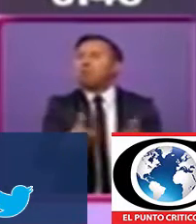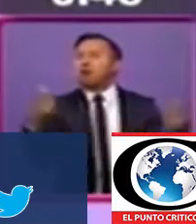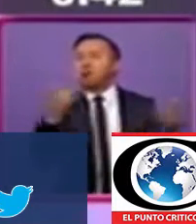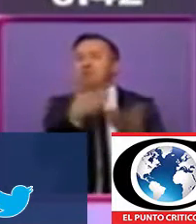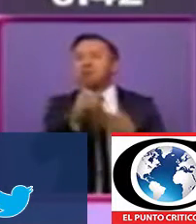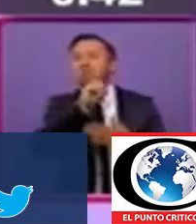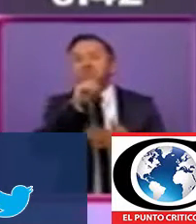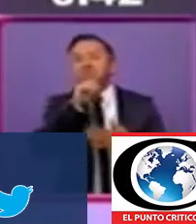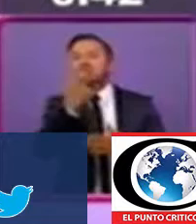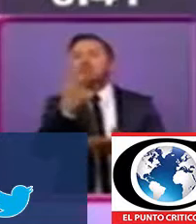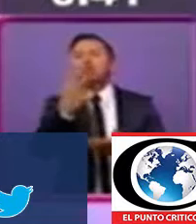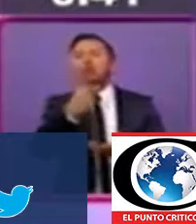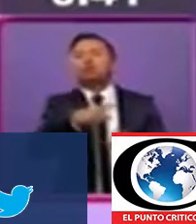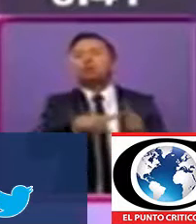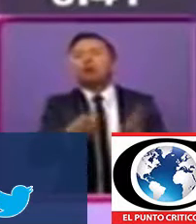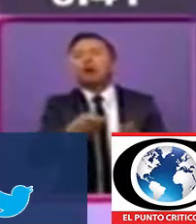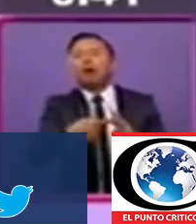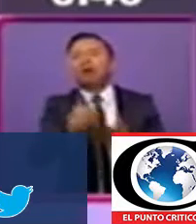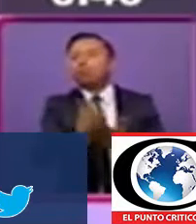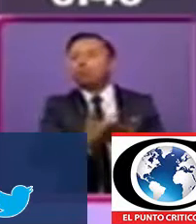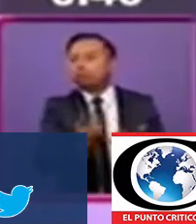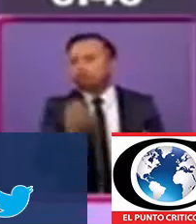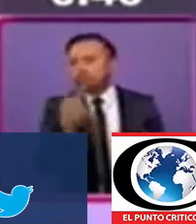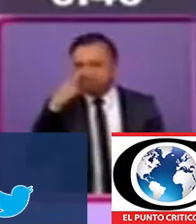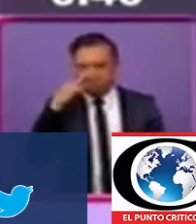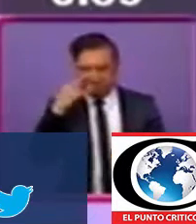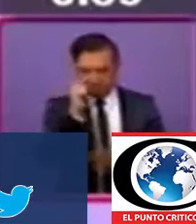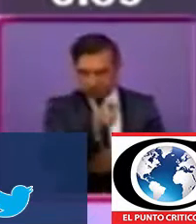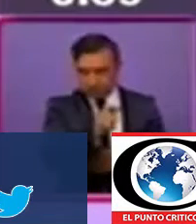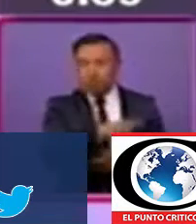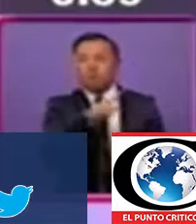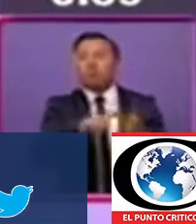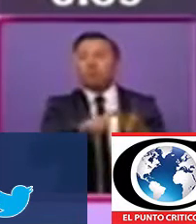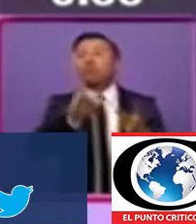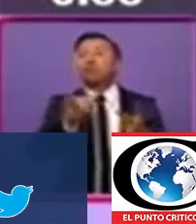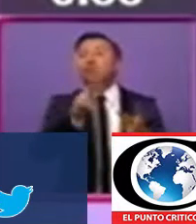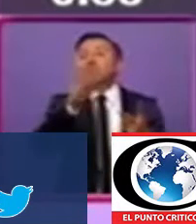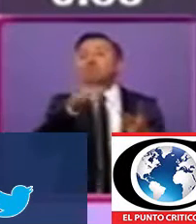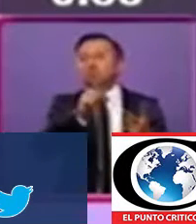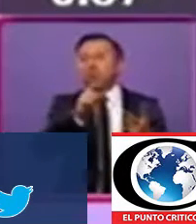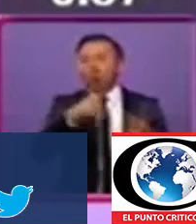el servicio del Estado y los municipios, dice así: en el caso de un gravamen fiscal